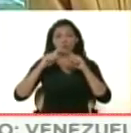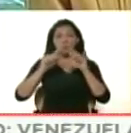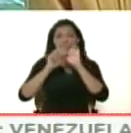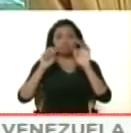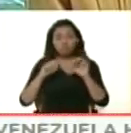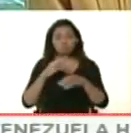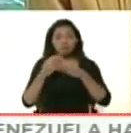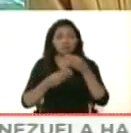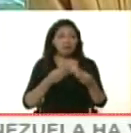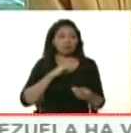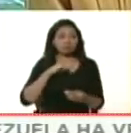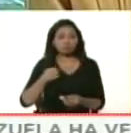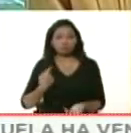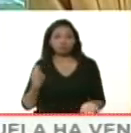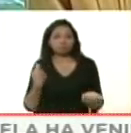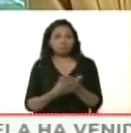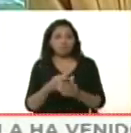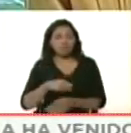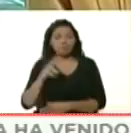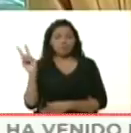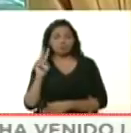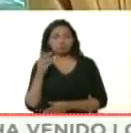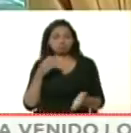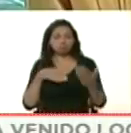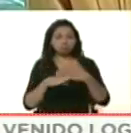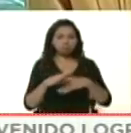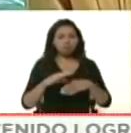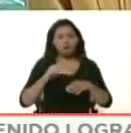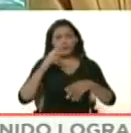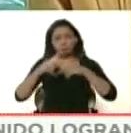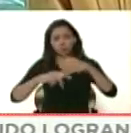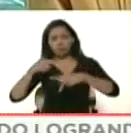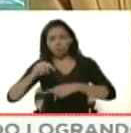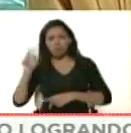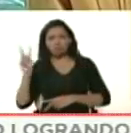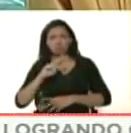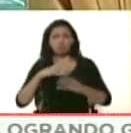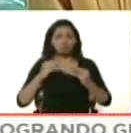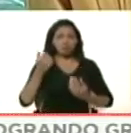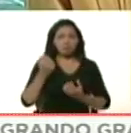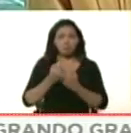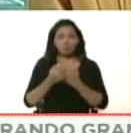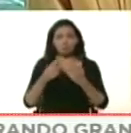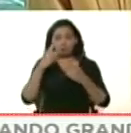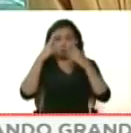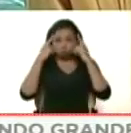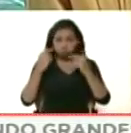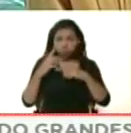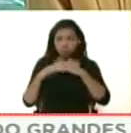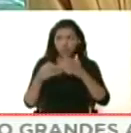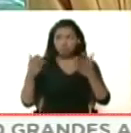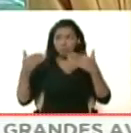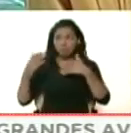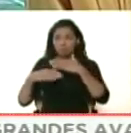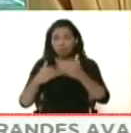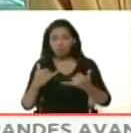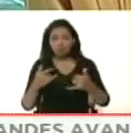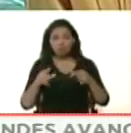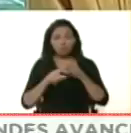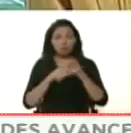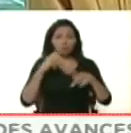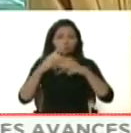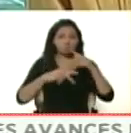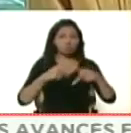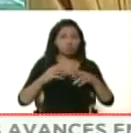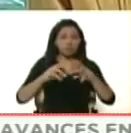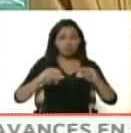hago? Invertir en Venezuela, ir a producir en Venezuela, todo el apoyo a los Grandes Ligas que quieran venir a producir en